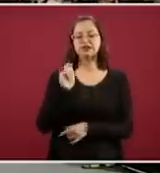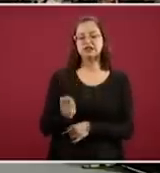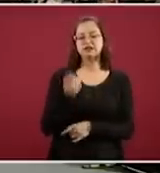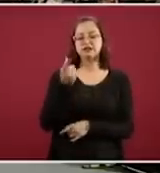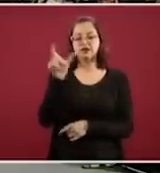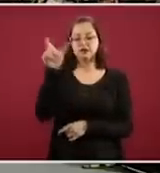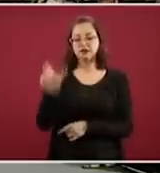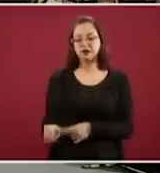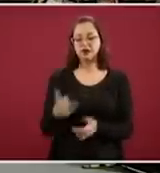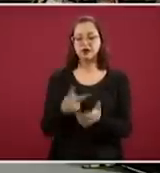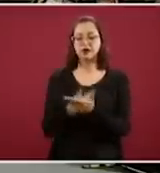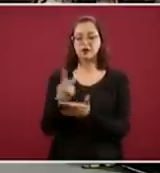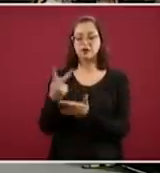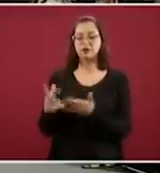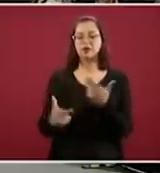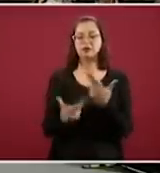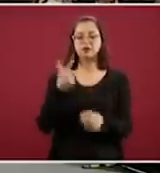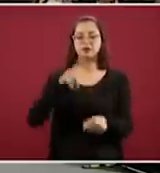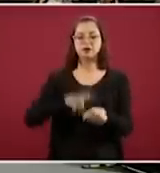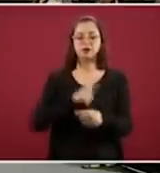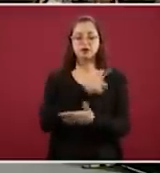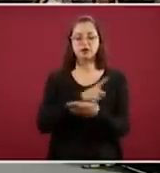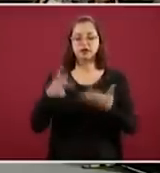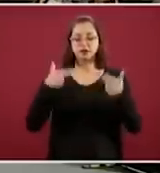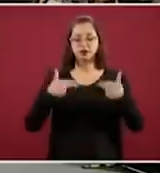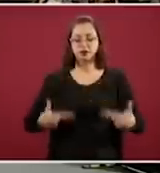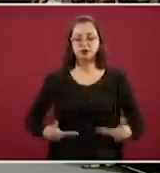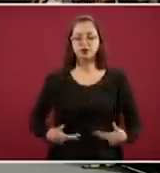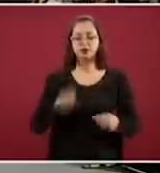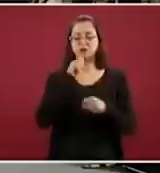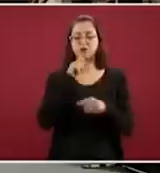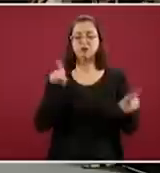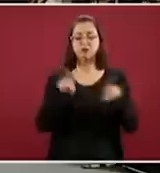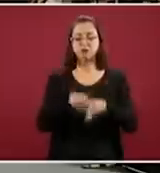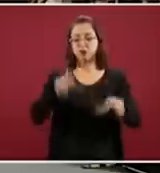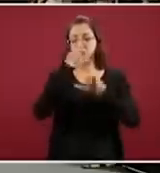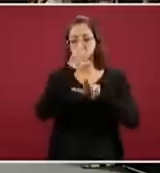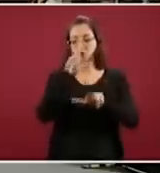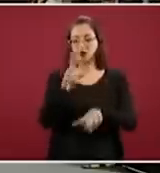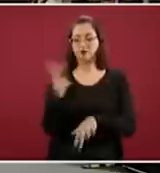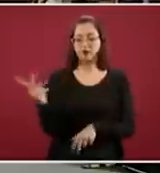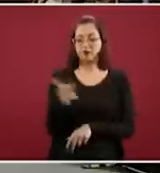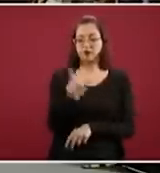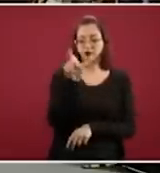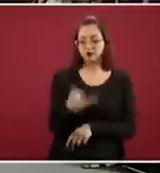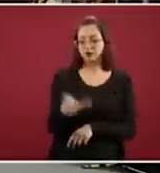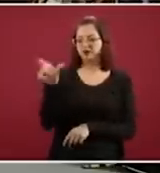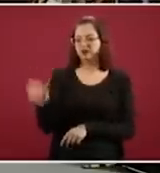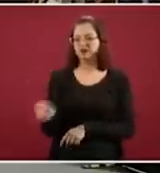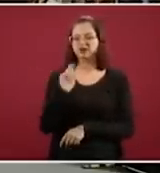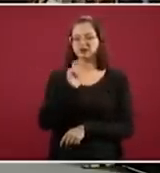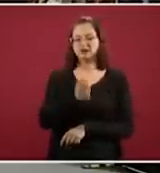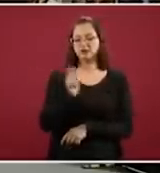los Derechos Humanos 2019 y de la persona que obtuvo la mención honorífica.